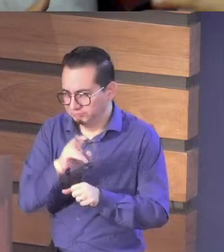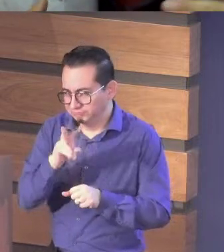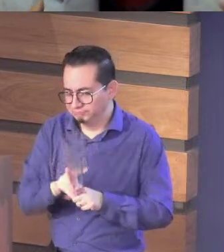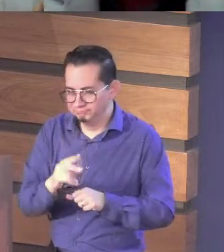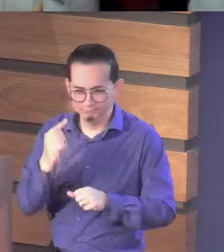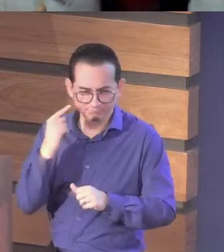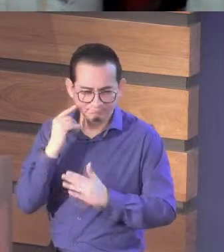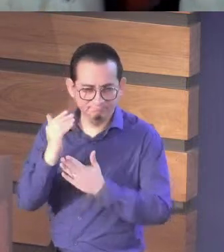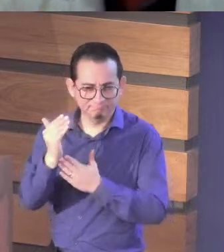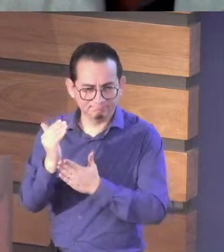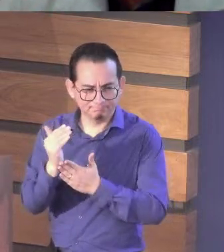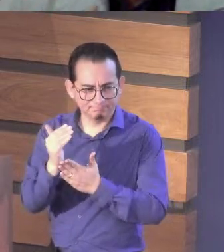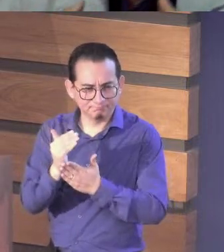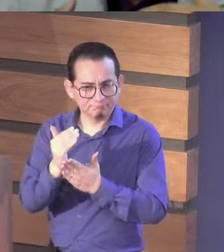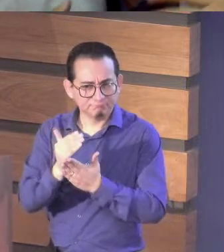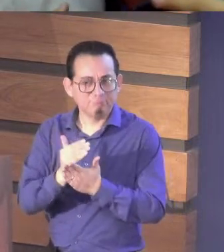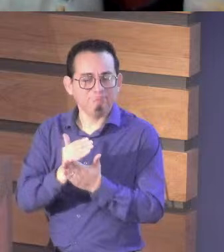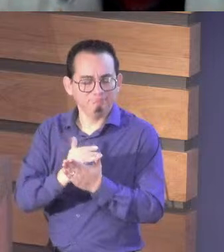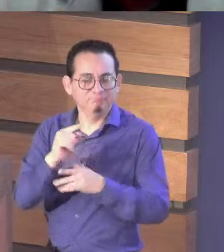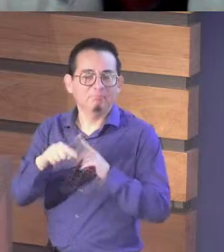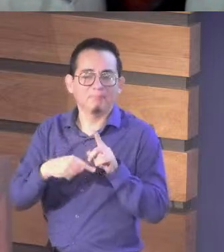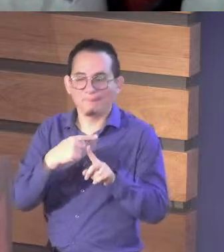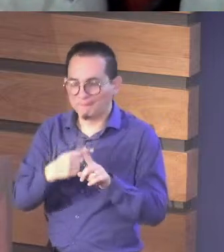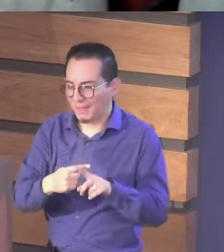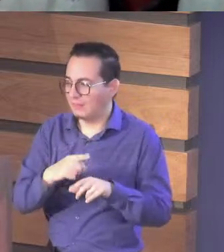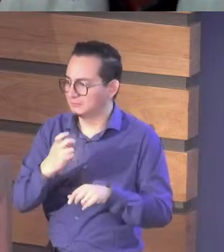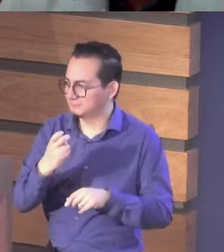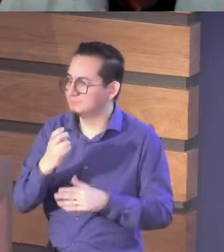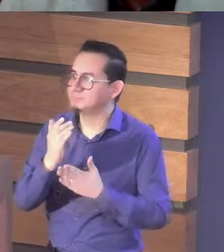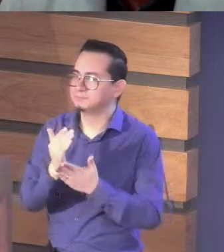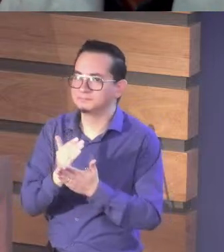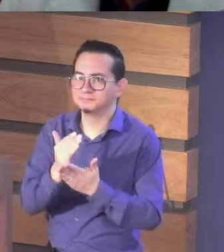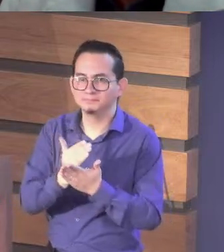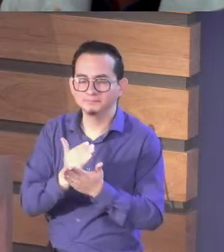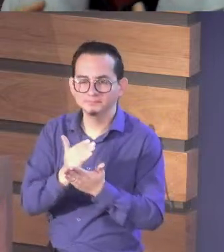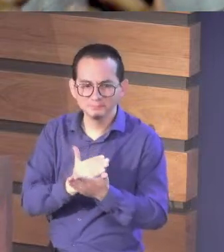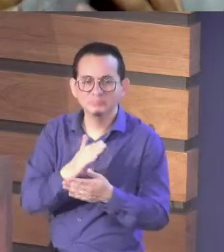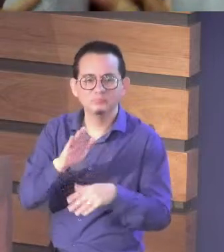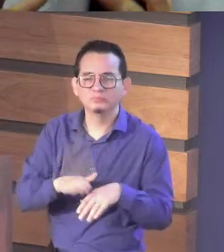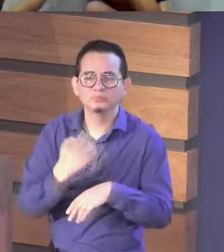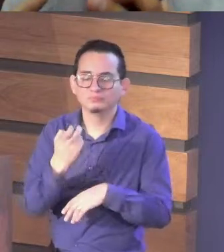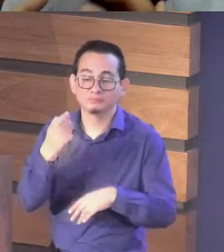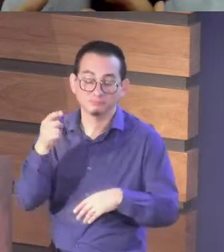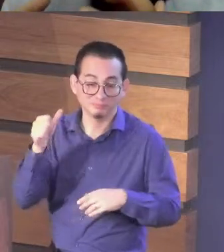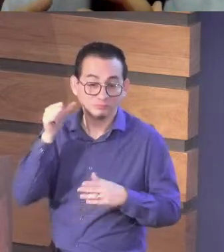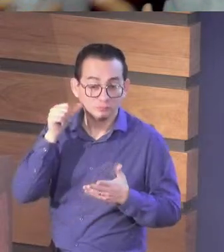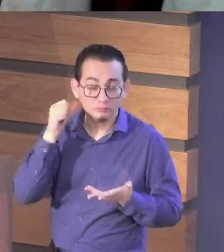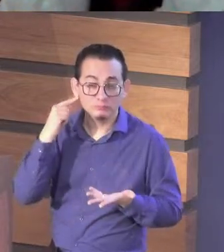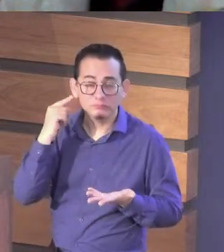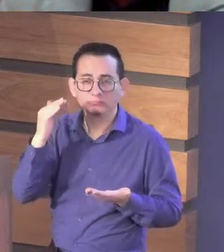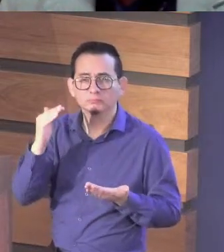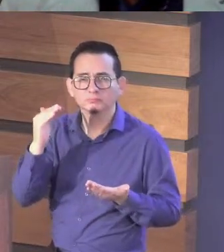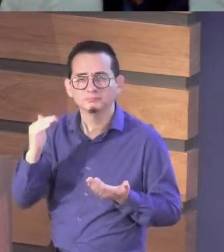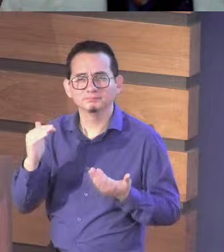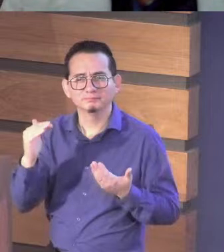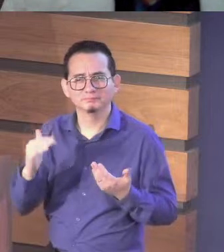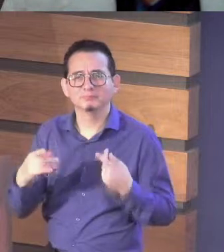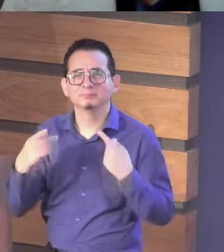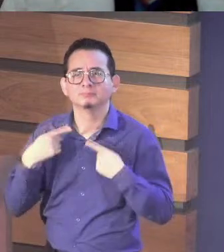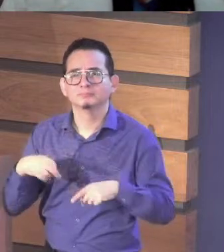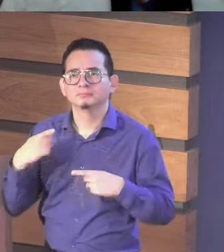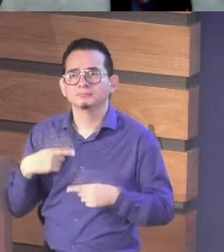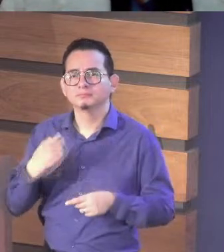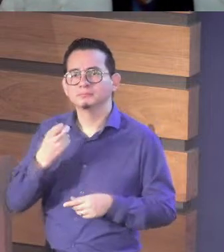una progresión o un deterioro, para ser más preciso, del estado auditivo hacia